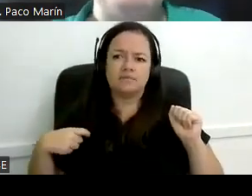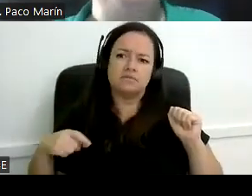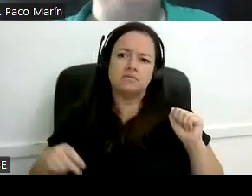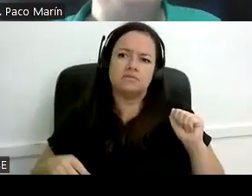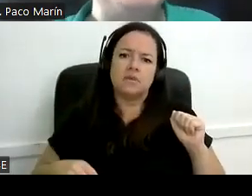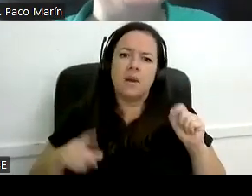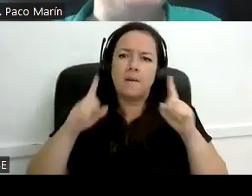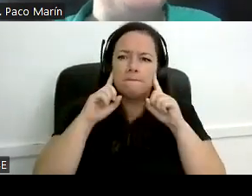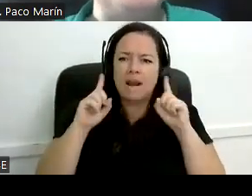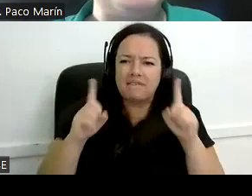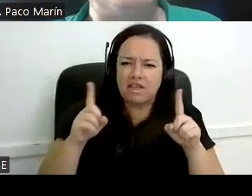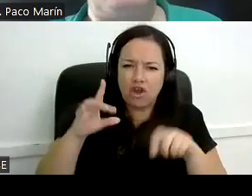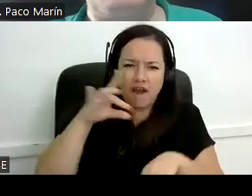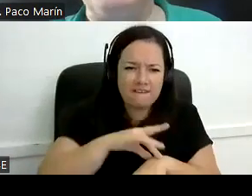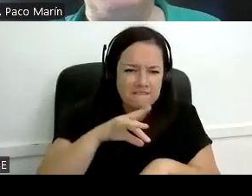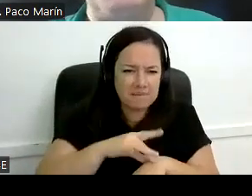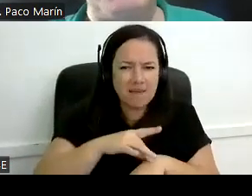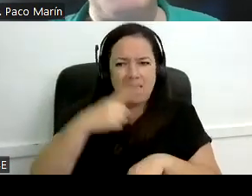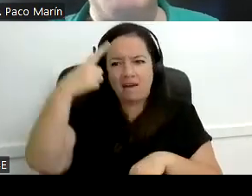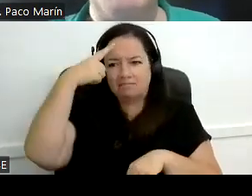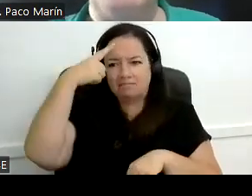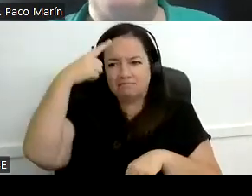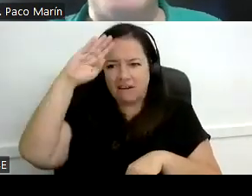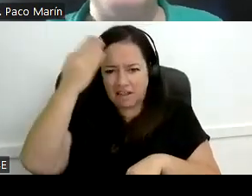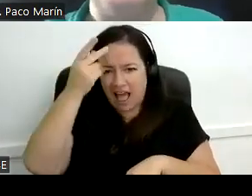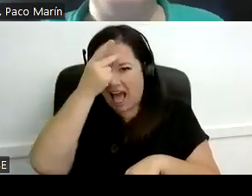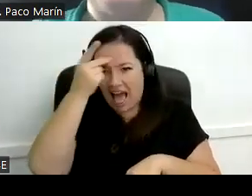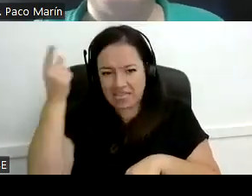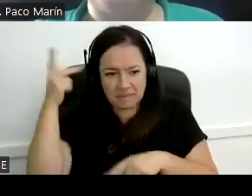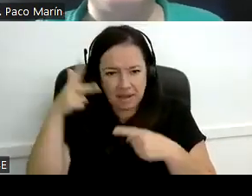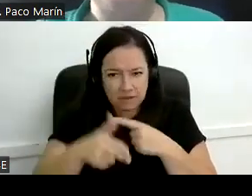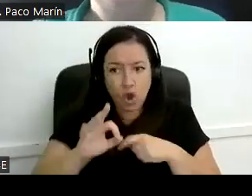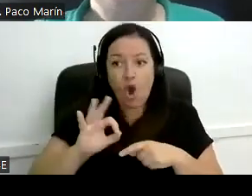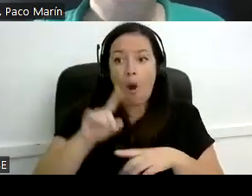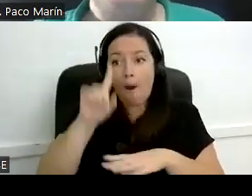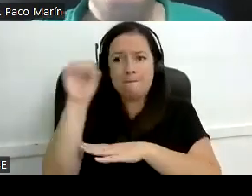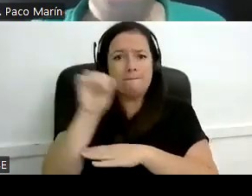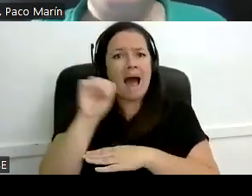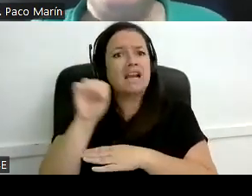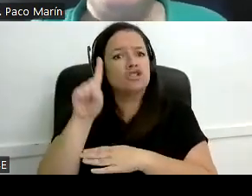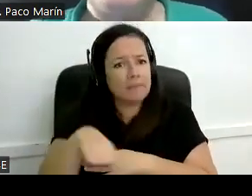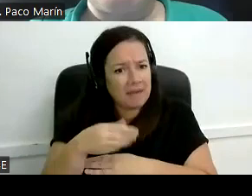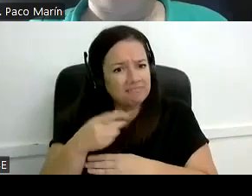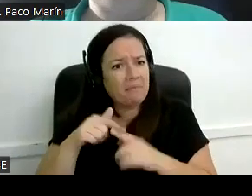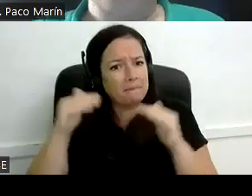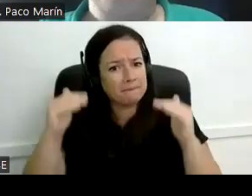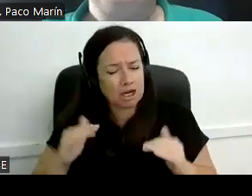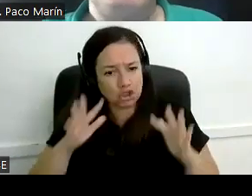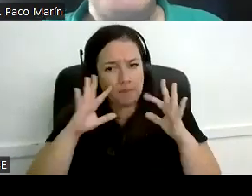una prevención de enfermedades neurodegenerativas como puede ser, por ejemplo, Alzheimer o Parkinson, entre otras, también vamos